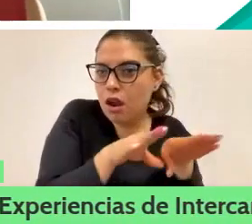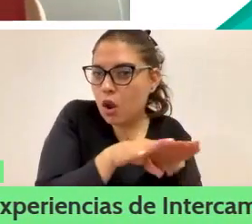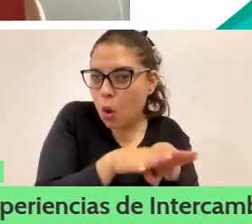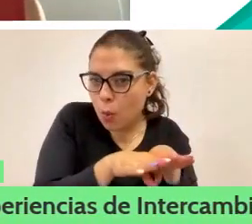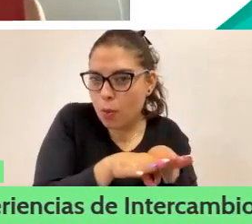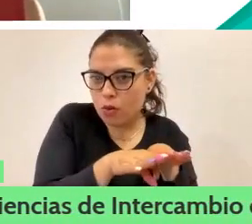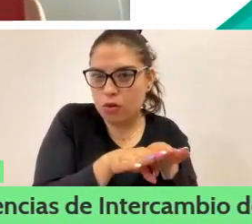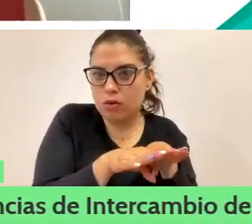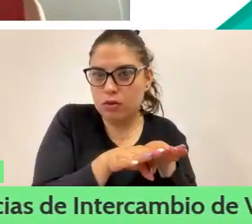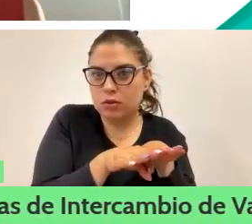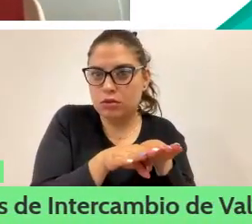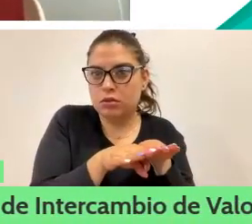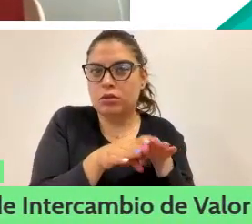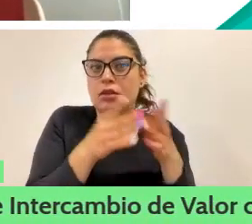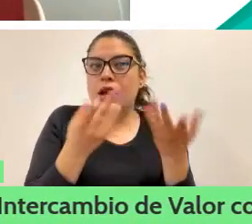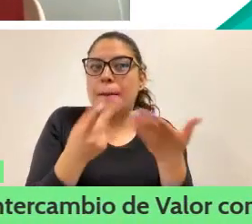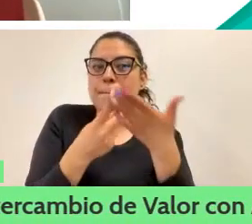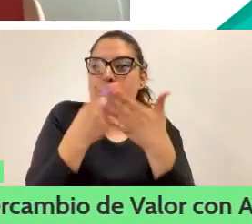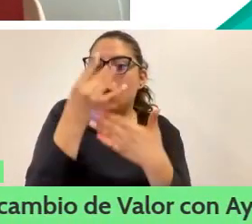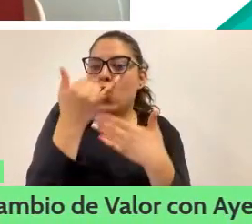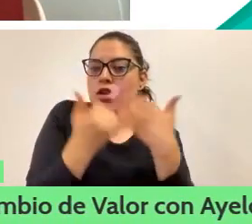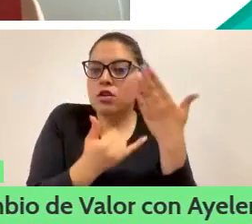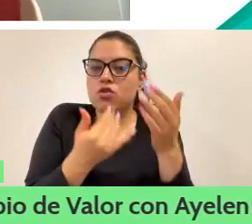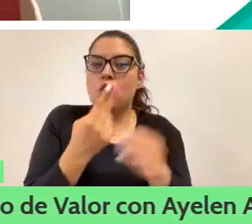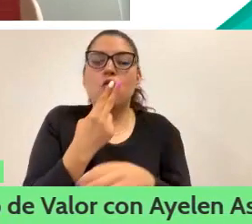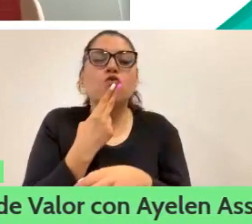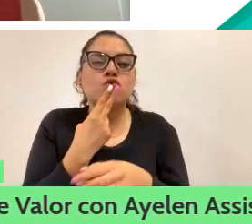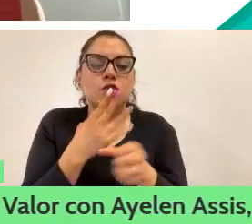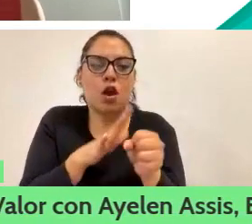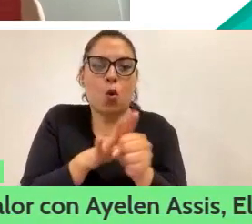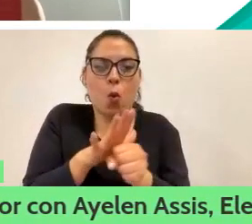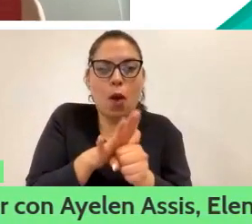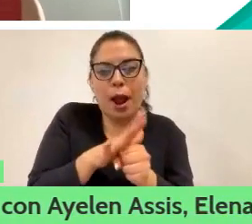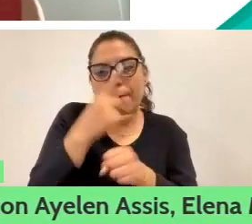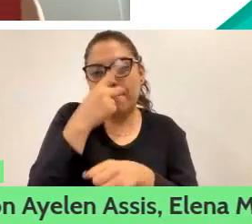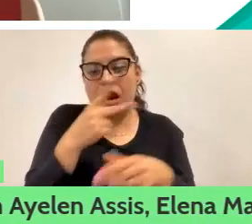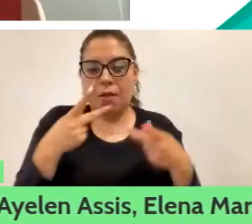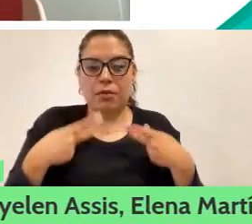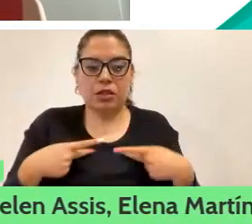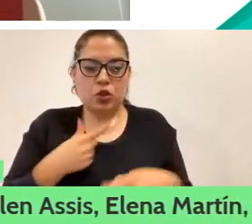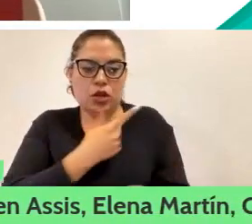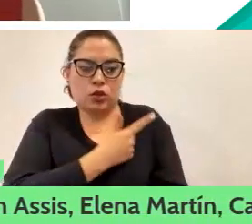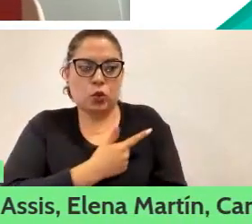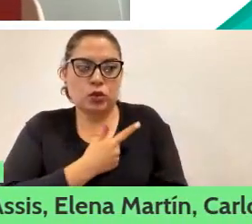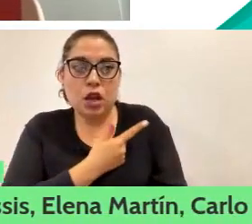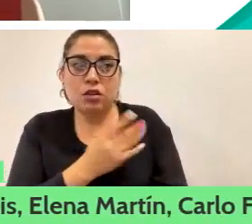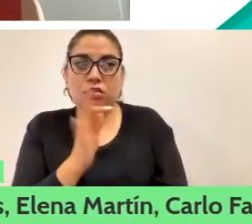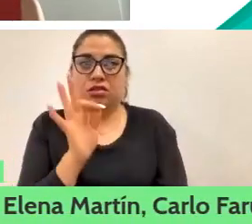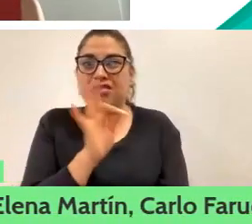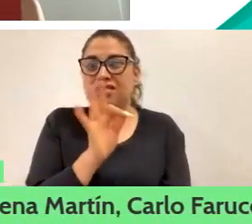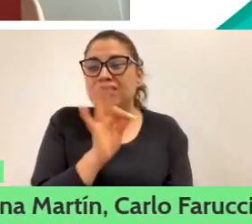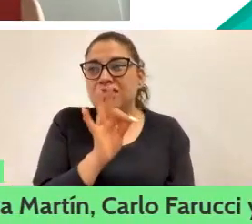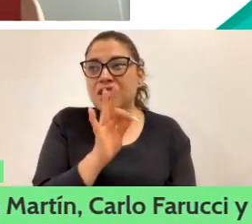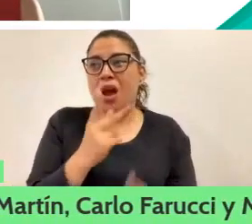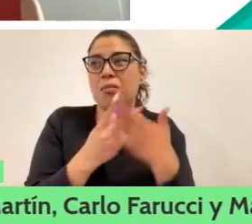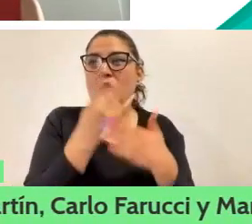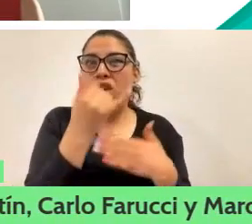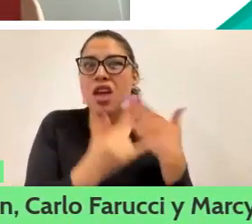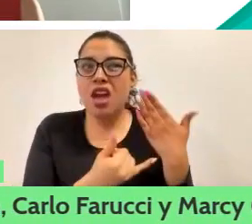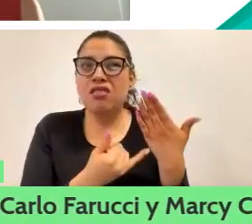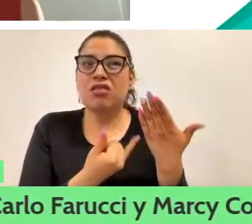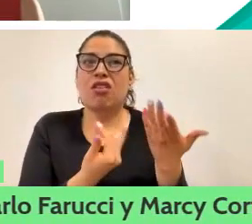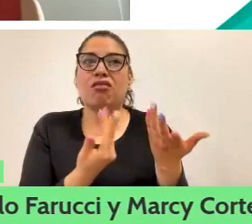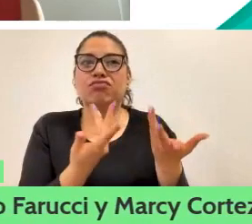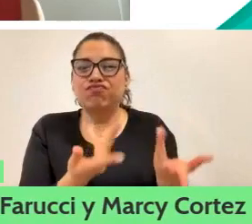base detrás que es un buen proyecto, que realmente va a gustar a la gente, que realmente es importante, no te va a servir de nada. Pero si tienes este